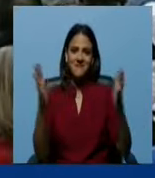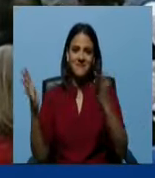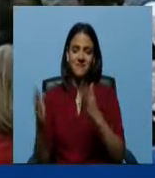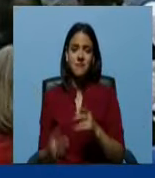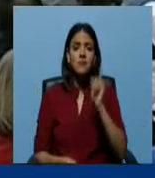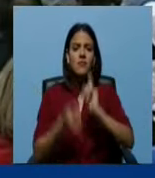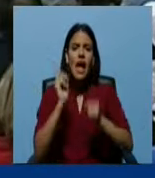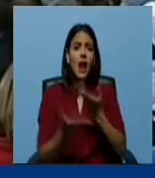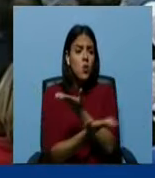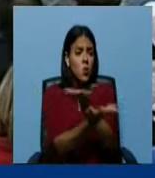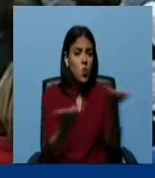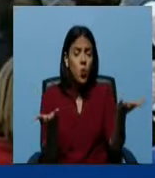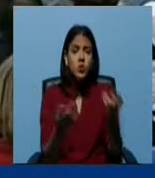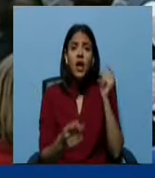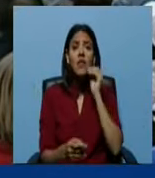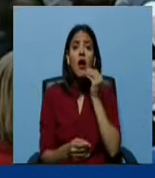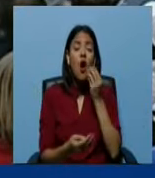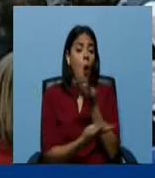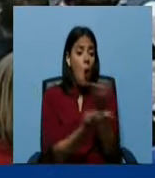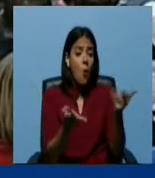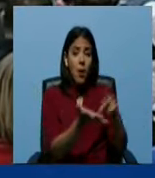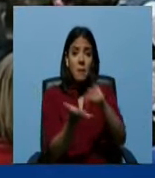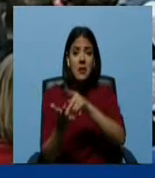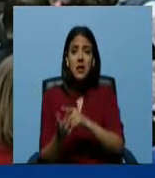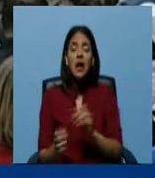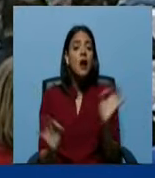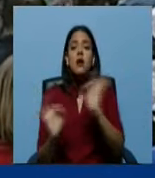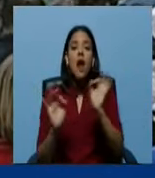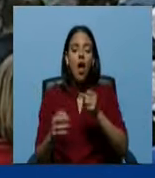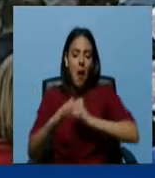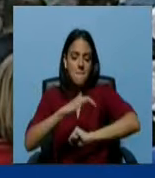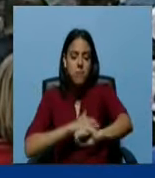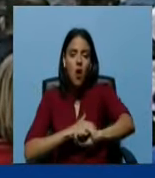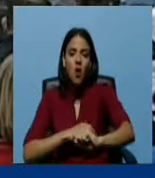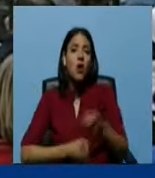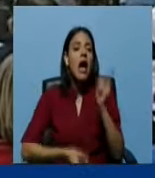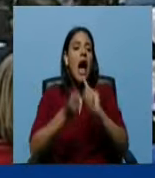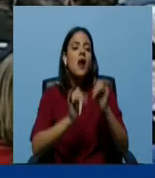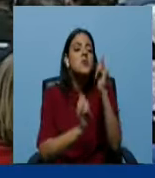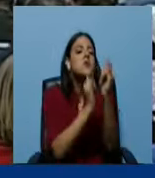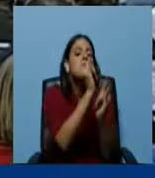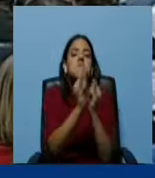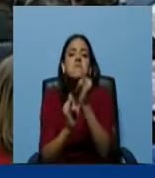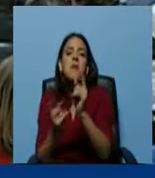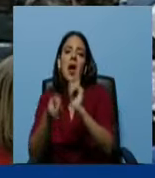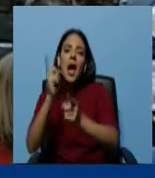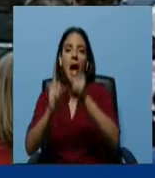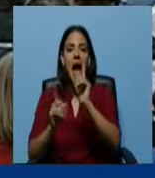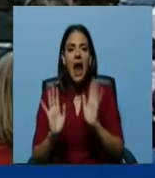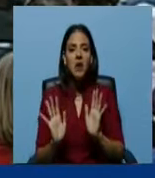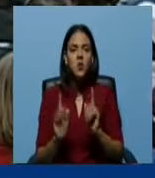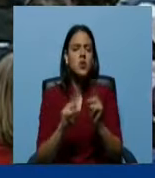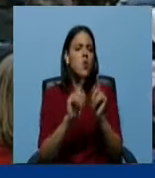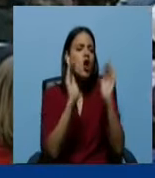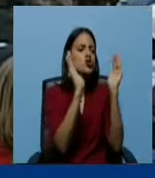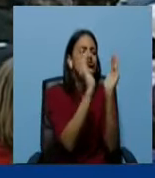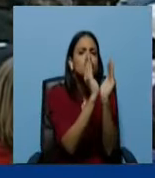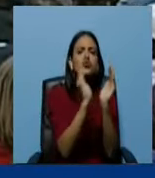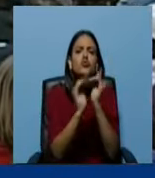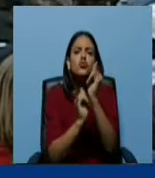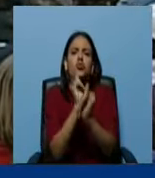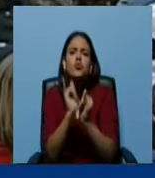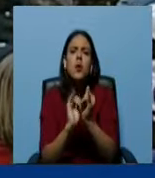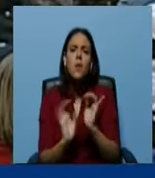Algunos de ustedes, muchachos, muchachas, no habían nacido. Otros estaban en pañales, como Nahum todavía. Estaban pequeños, pues.